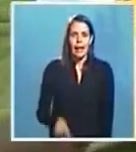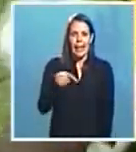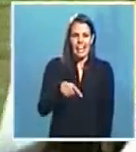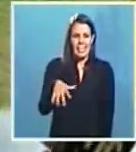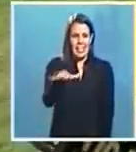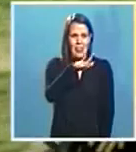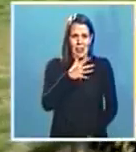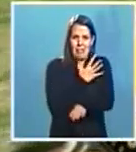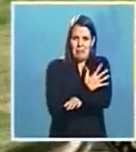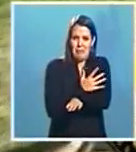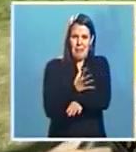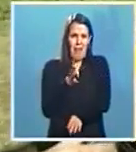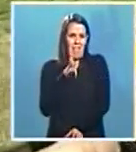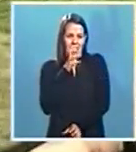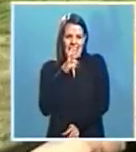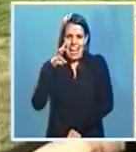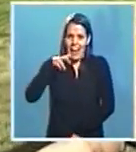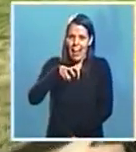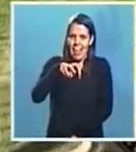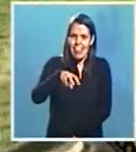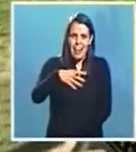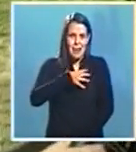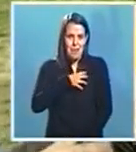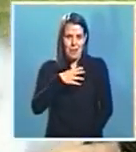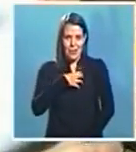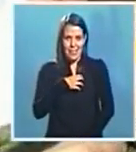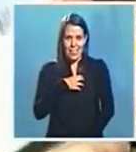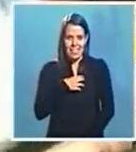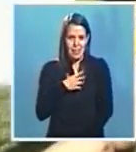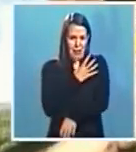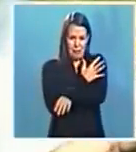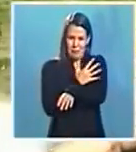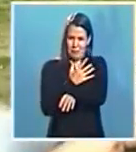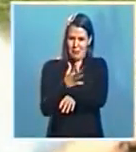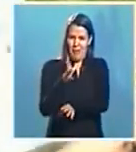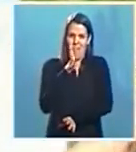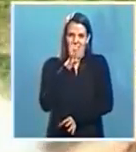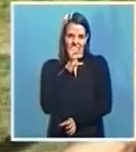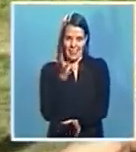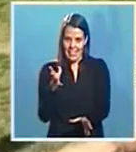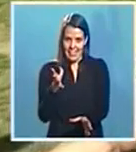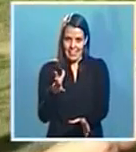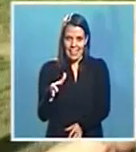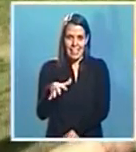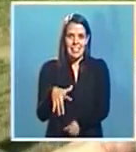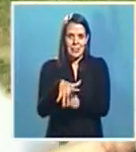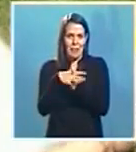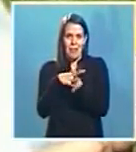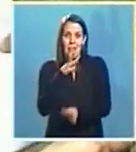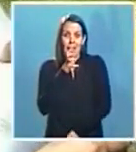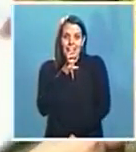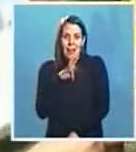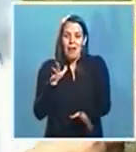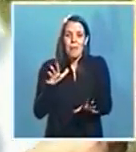toxal por aquí que logo non se daba andado, nin moito menos deso, silvas e toxos e atrapalladas desas. Entón,